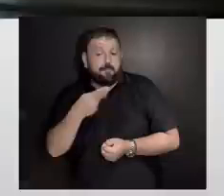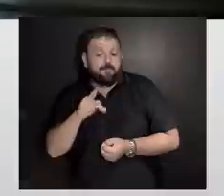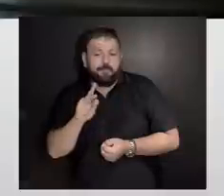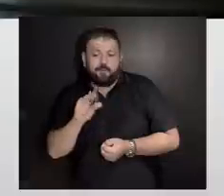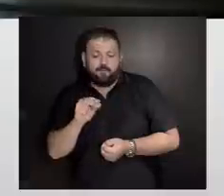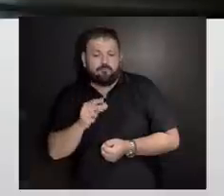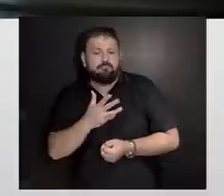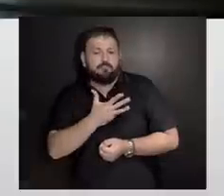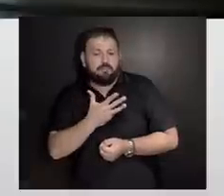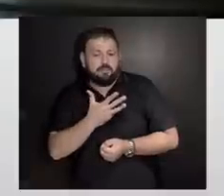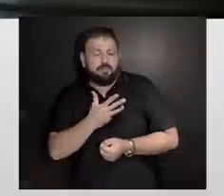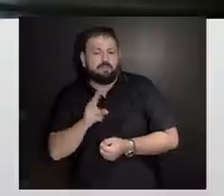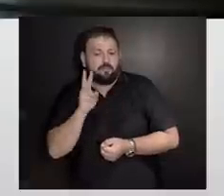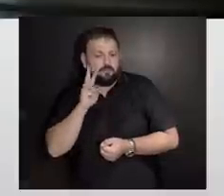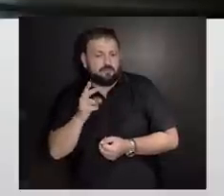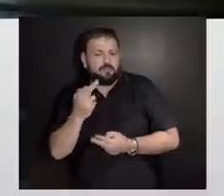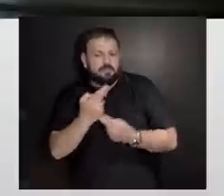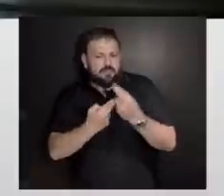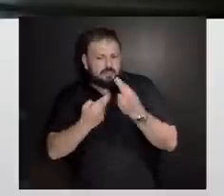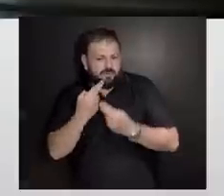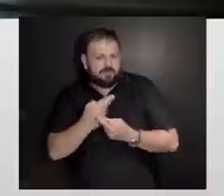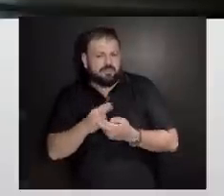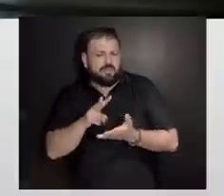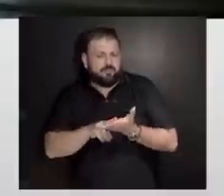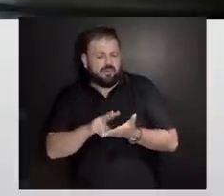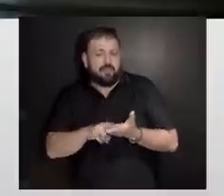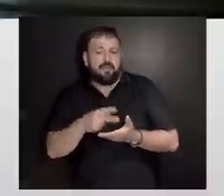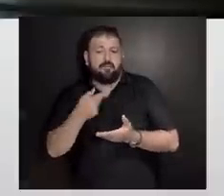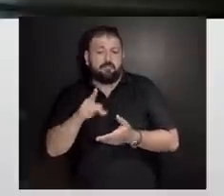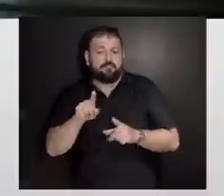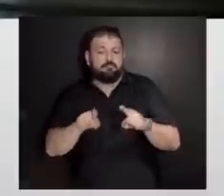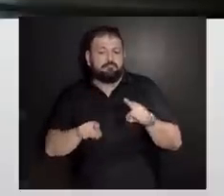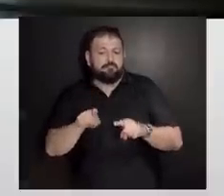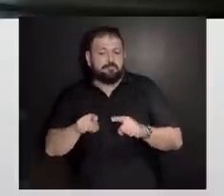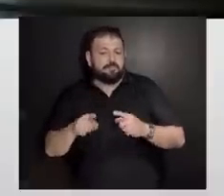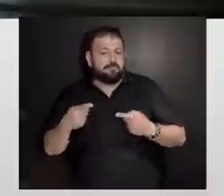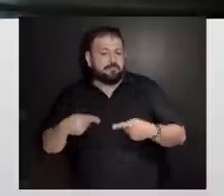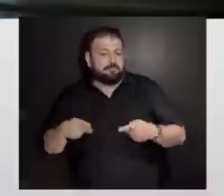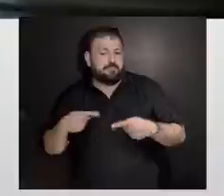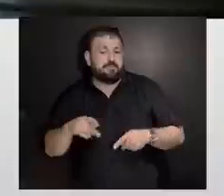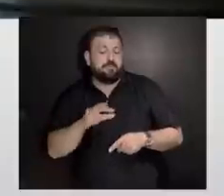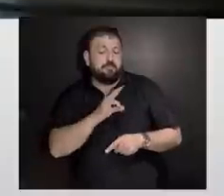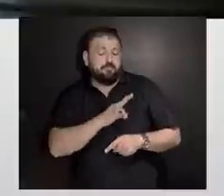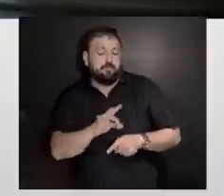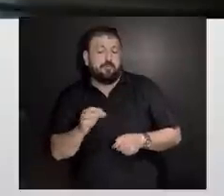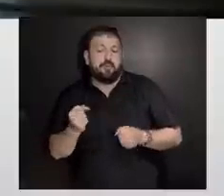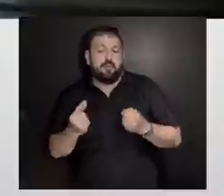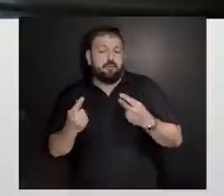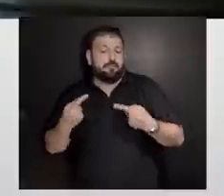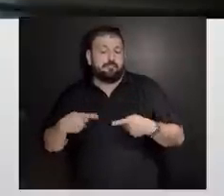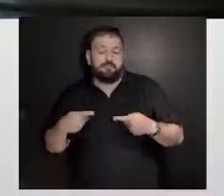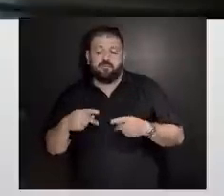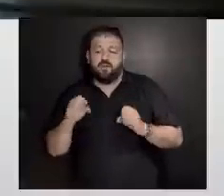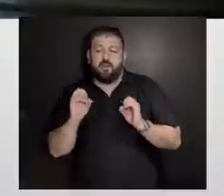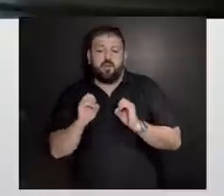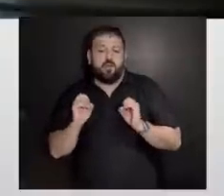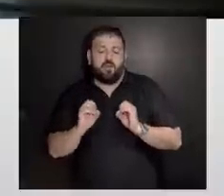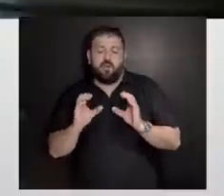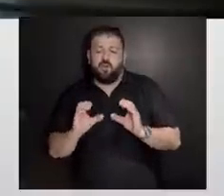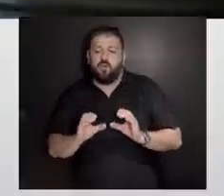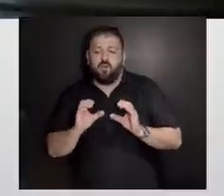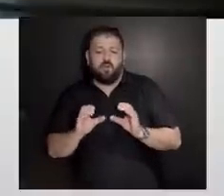que realmente validar, o sea, el caso de cada persona, pero de manera muy general, en personas a lo mejor que no tienen como un cuidado en sus niveles de